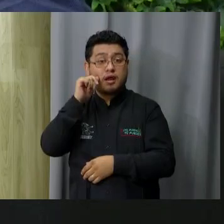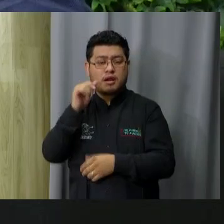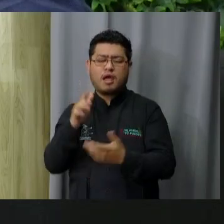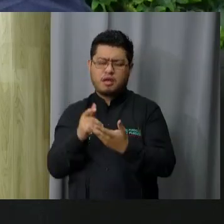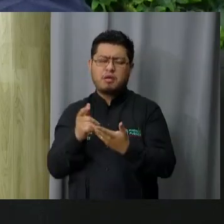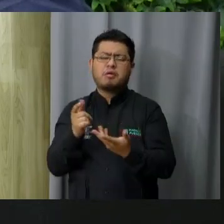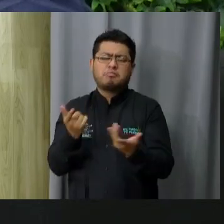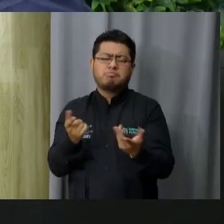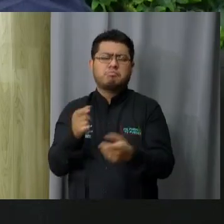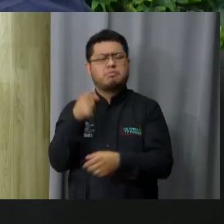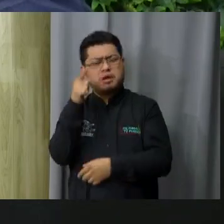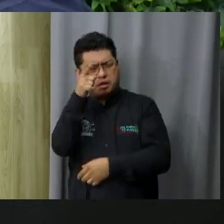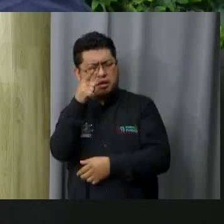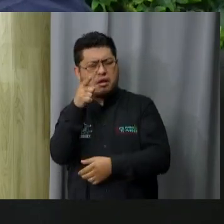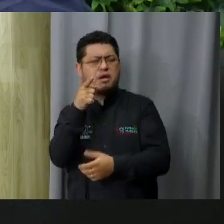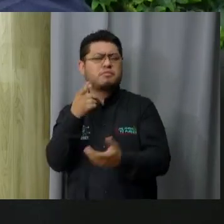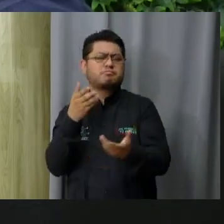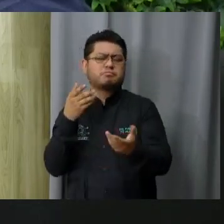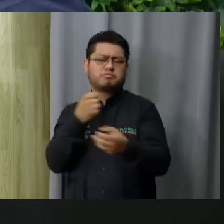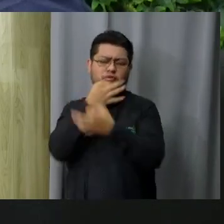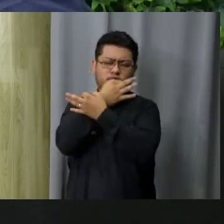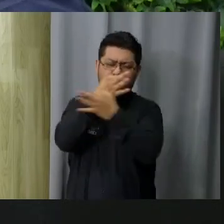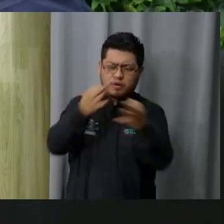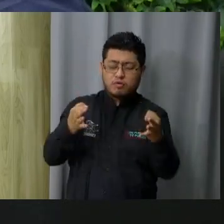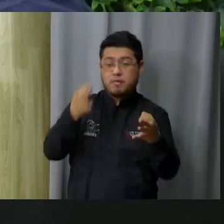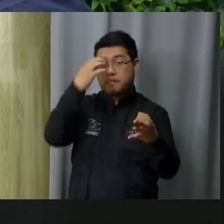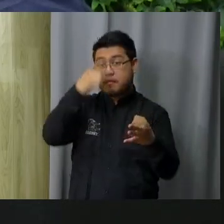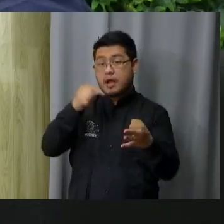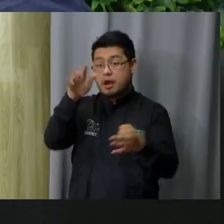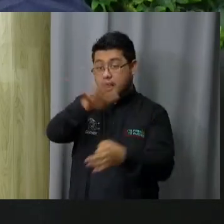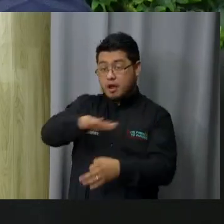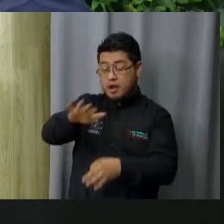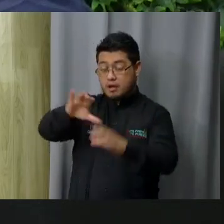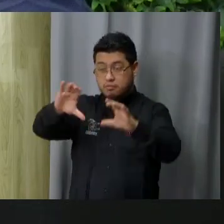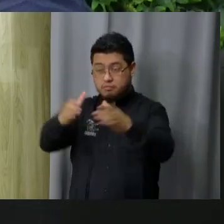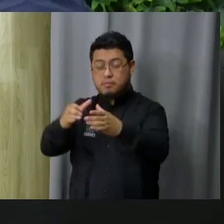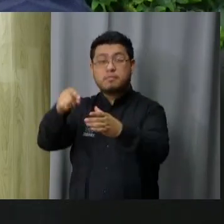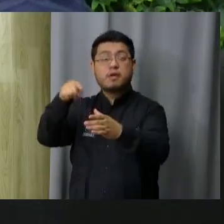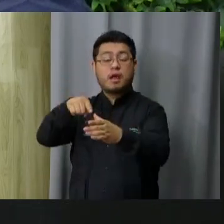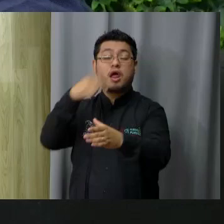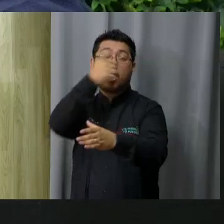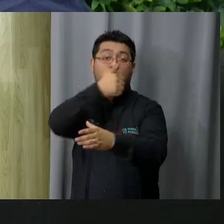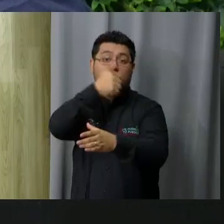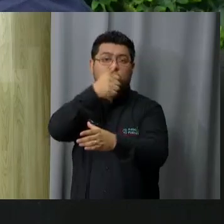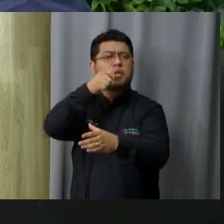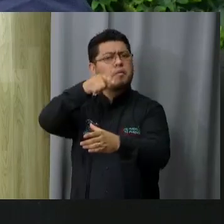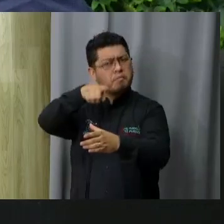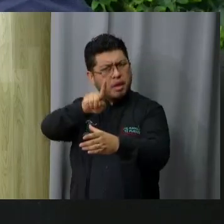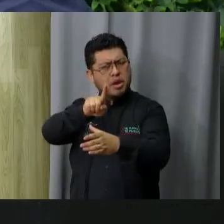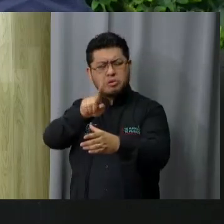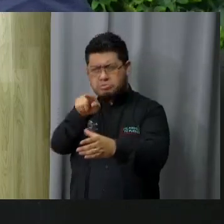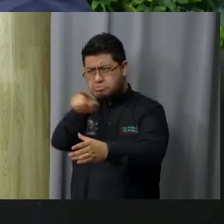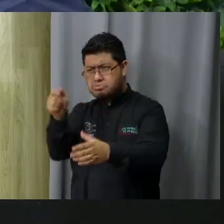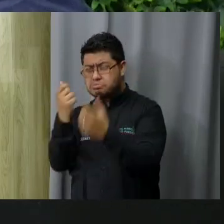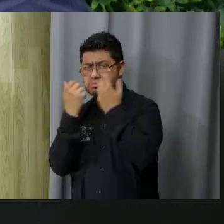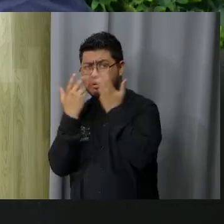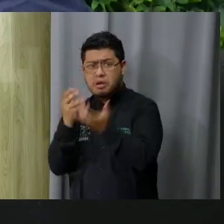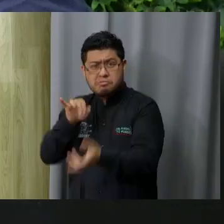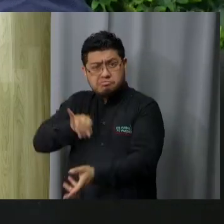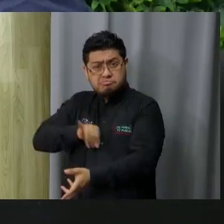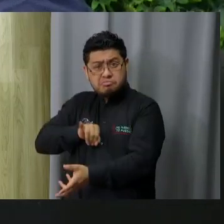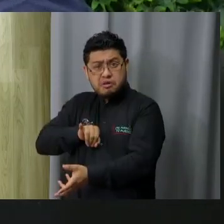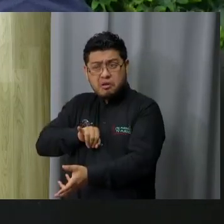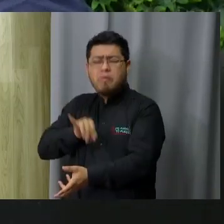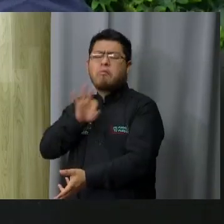poco más dirigido a los estudiantes, pero también hay posibilidad de poder acceder si alguien